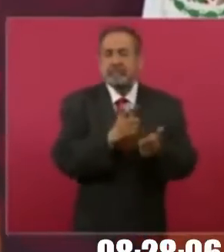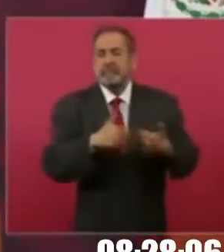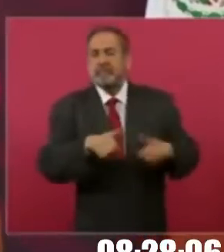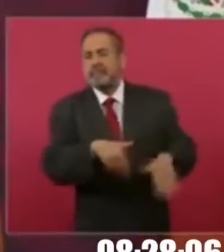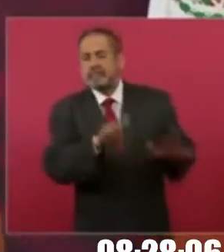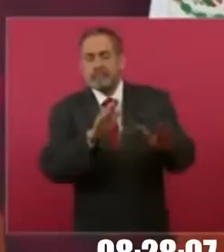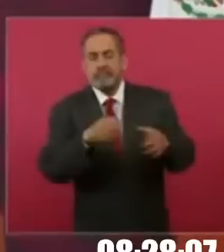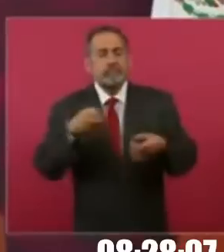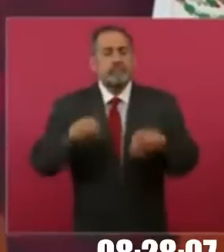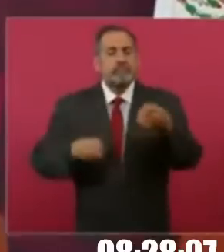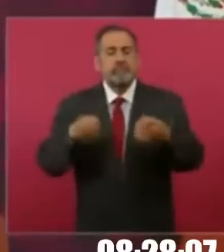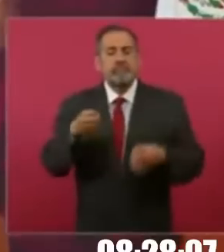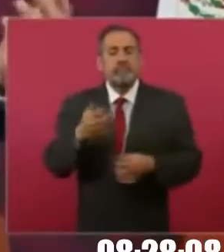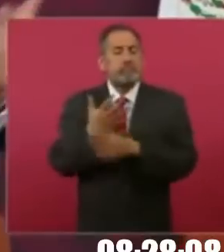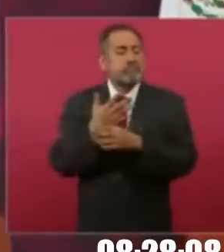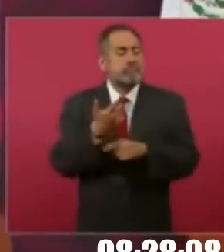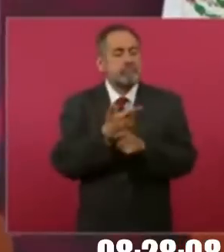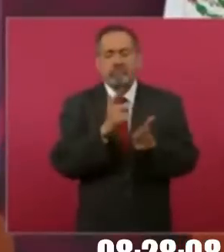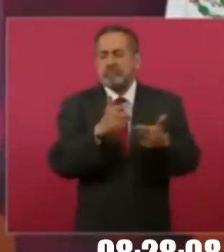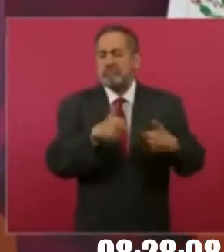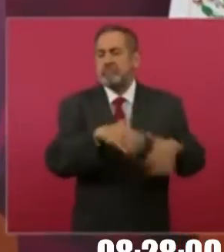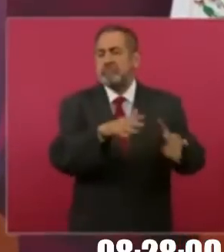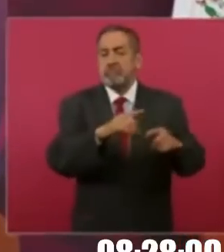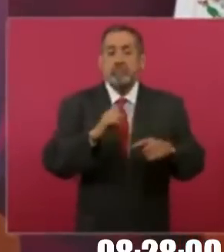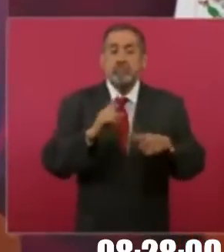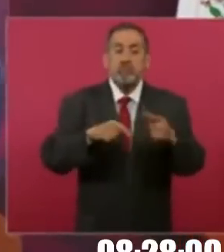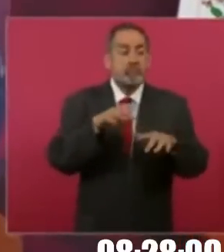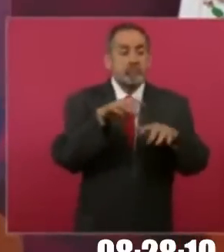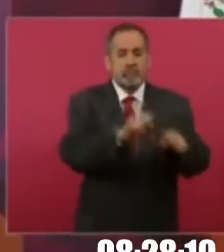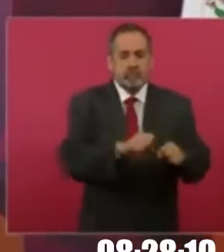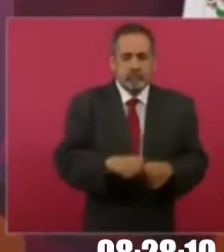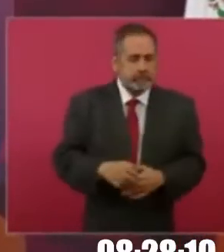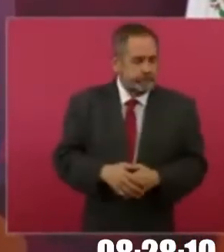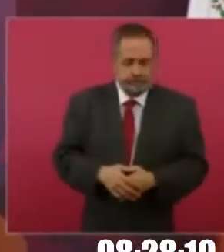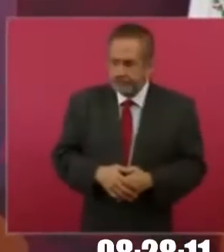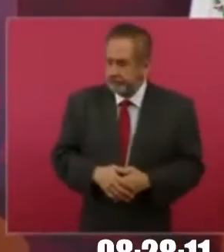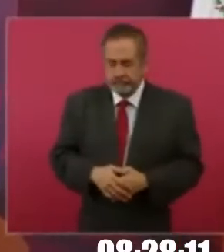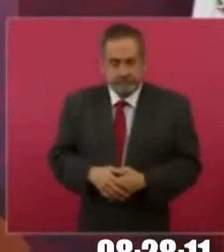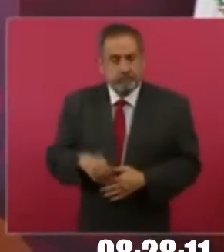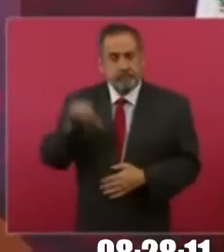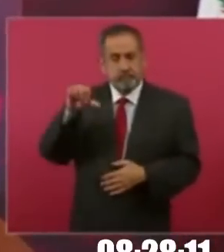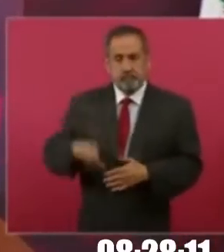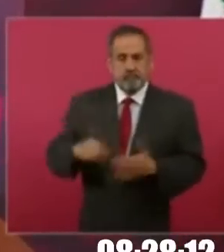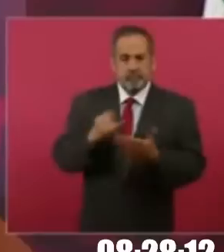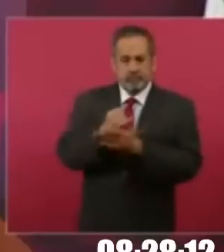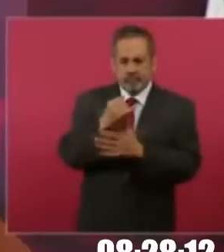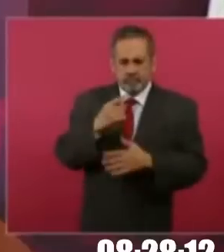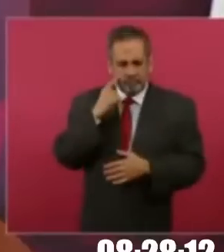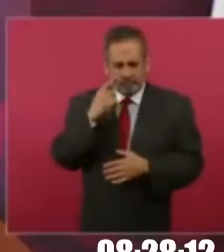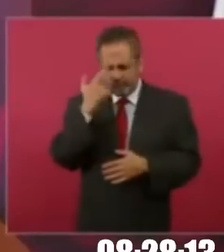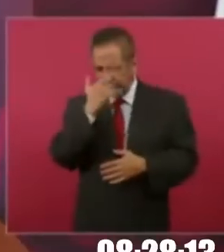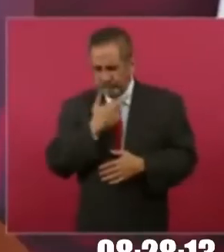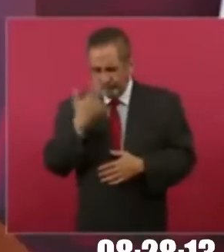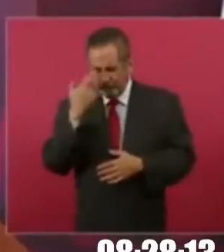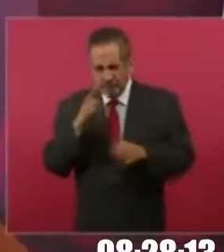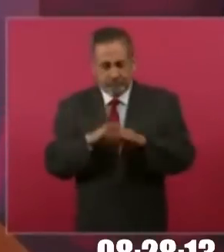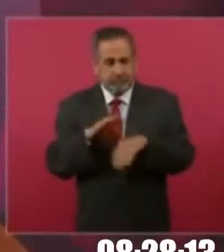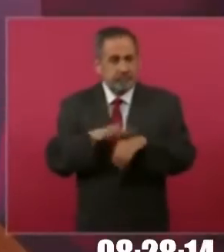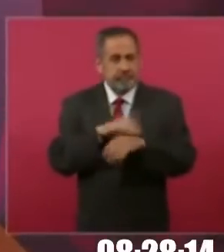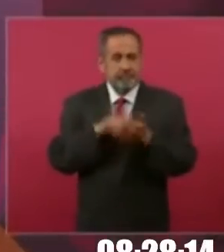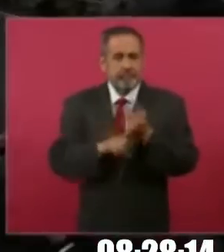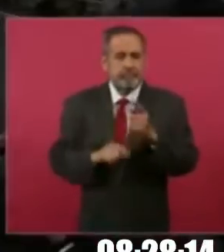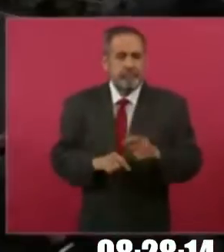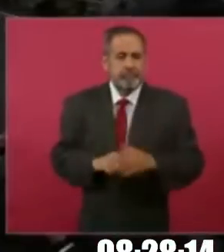y quedan libres hoy planteé de que se hiciera una revisión porque cuando